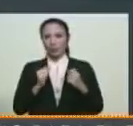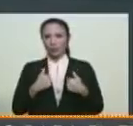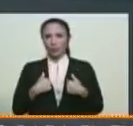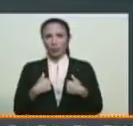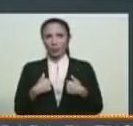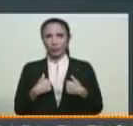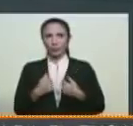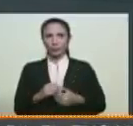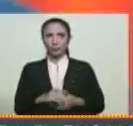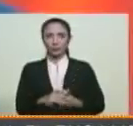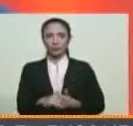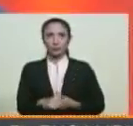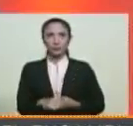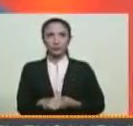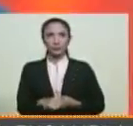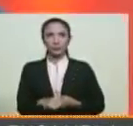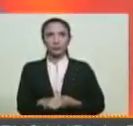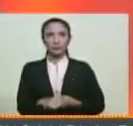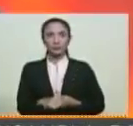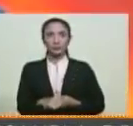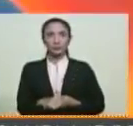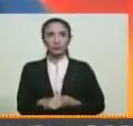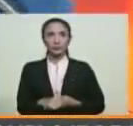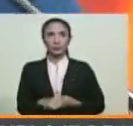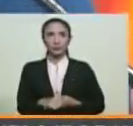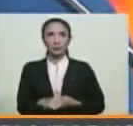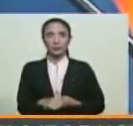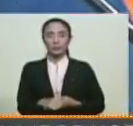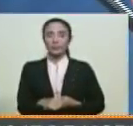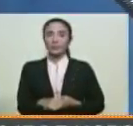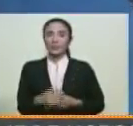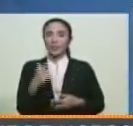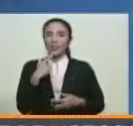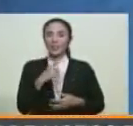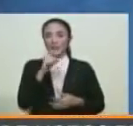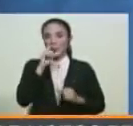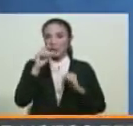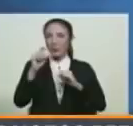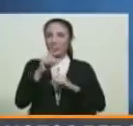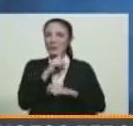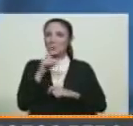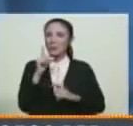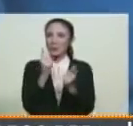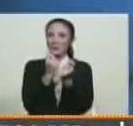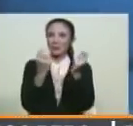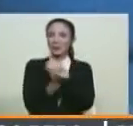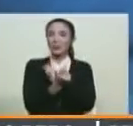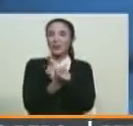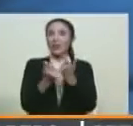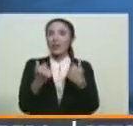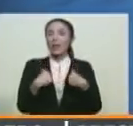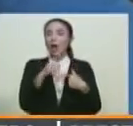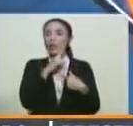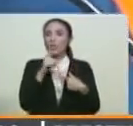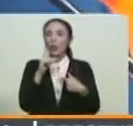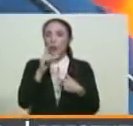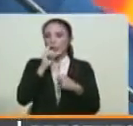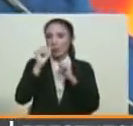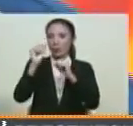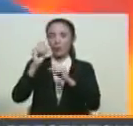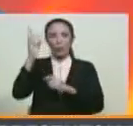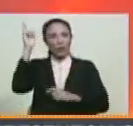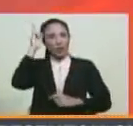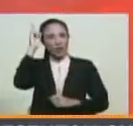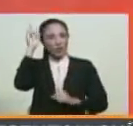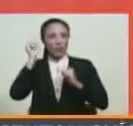Maduro lo llaman Maduro Indio Brazo Duro. Miren, miren. Aquí este brazo,